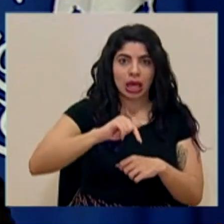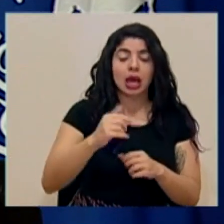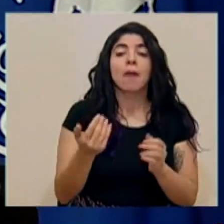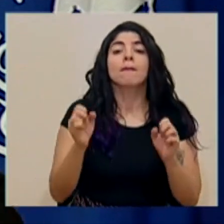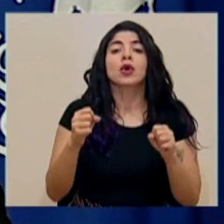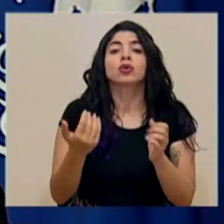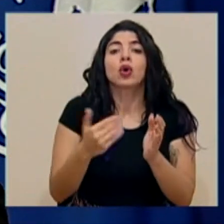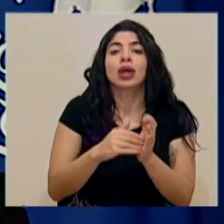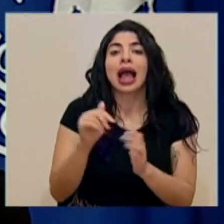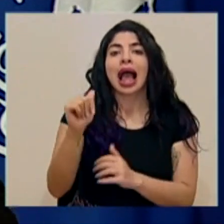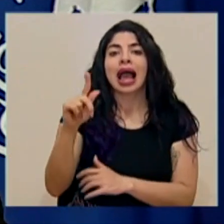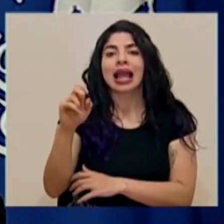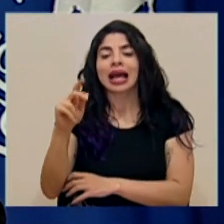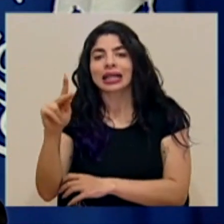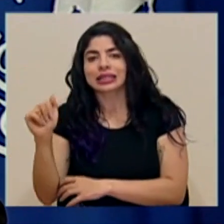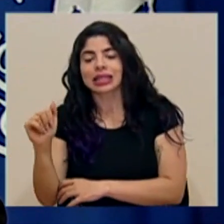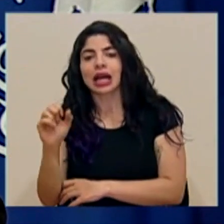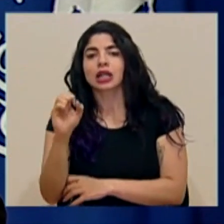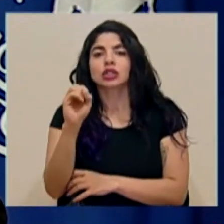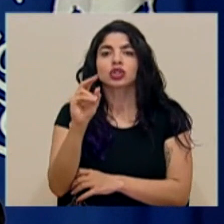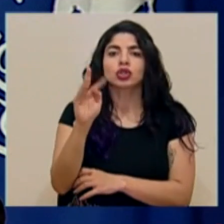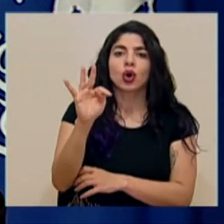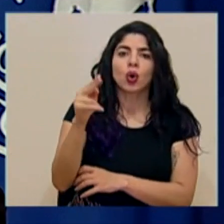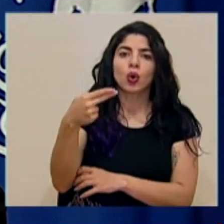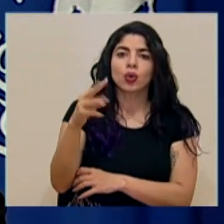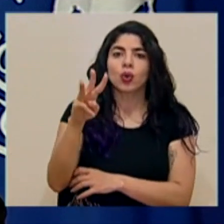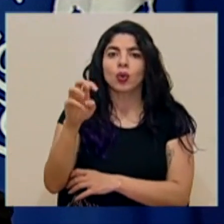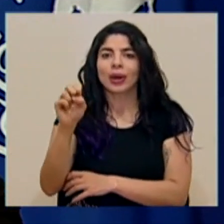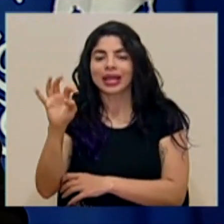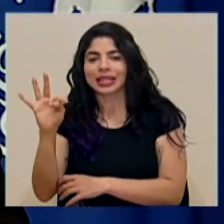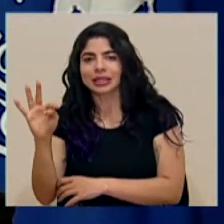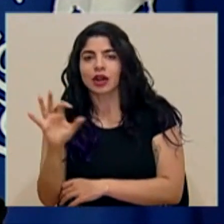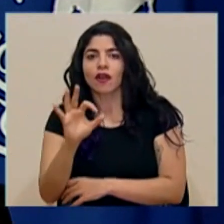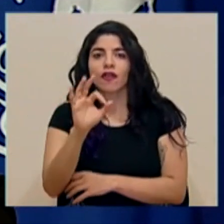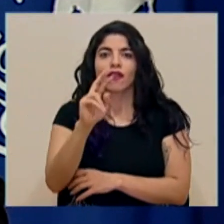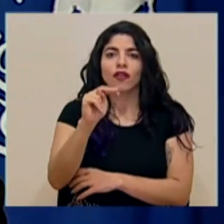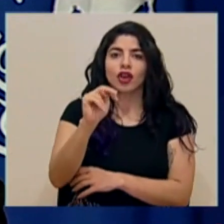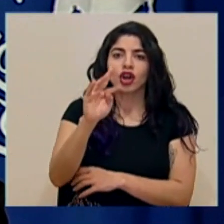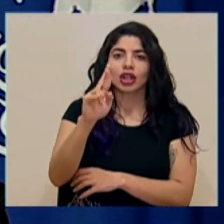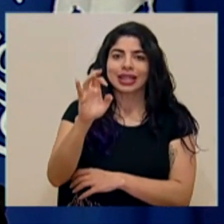Alaska Airlines, de Southwest, de Frontier, de Delta. Entonces,